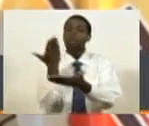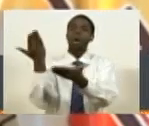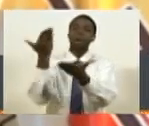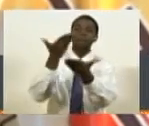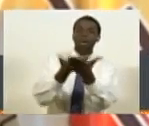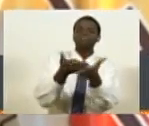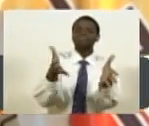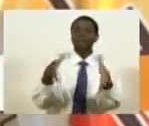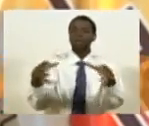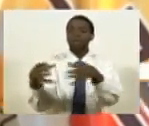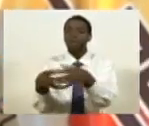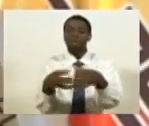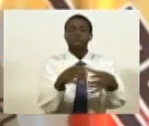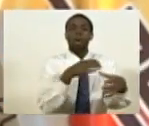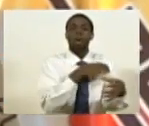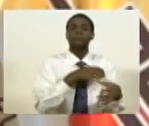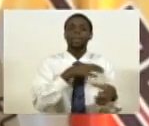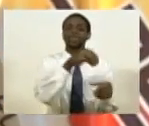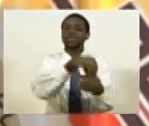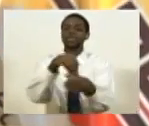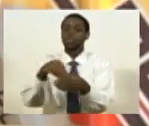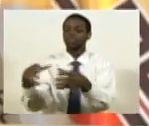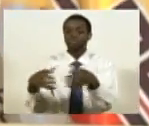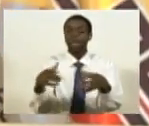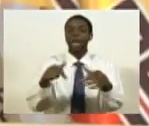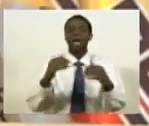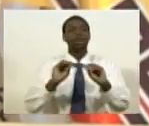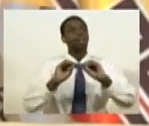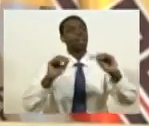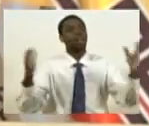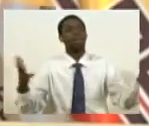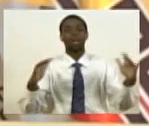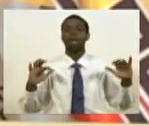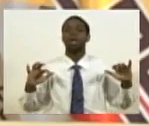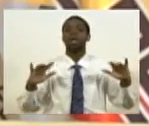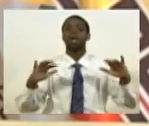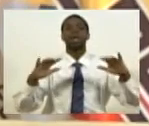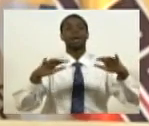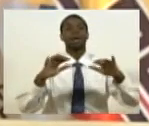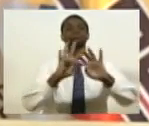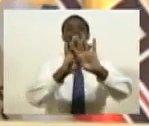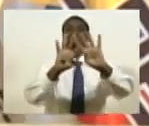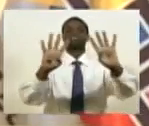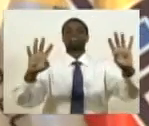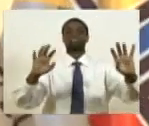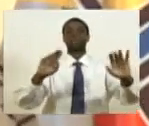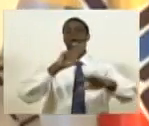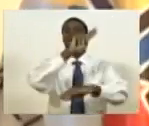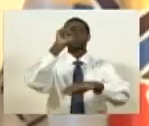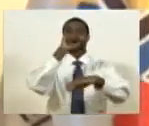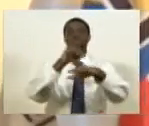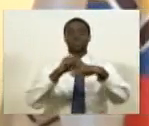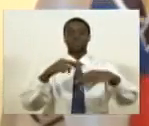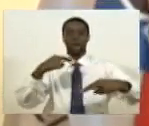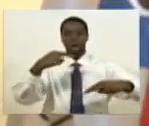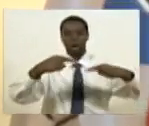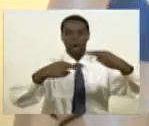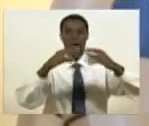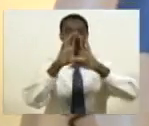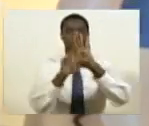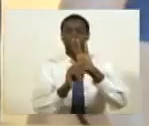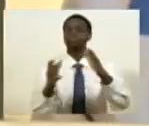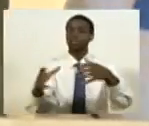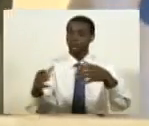por el Poder Ejecutivo para la convocatoria de una Asamblea Nacional Constituyente y discutió esta propuesta